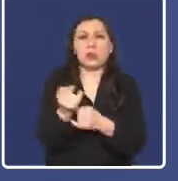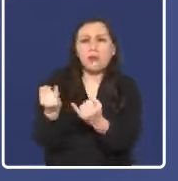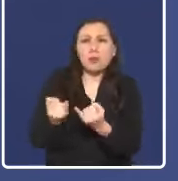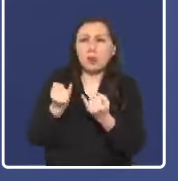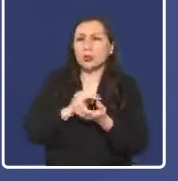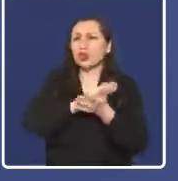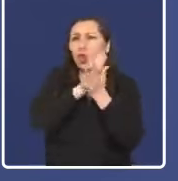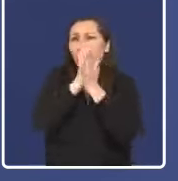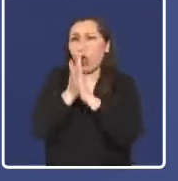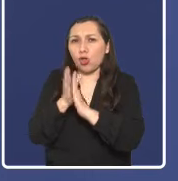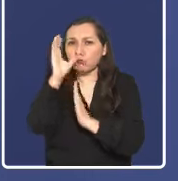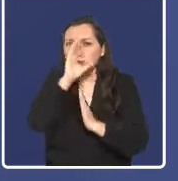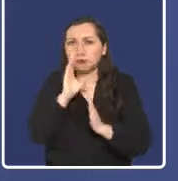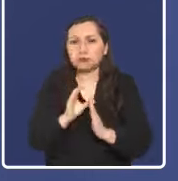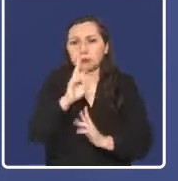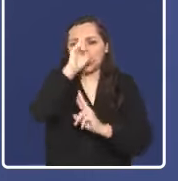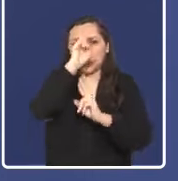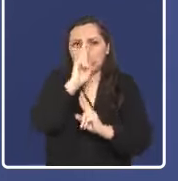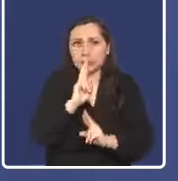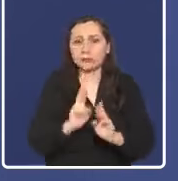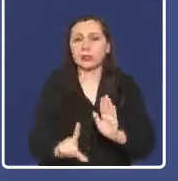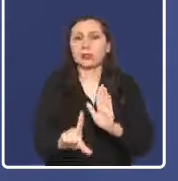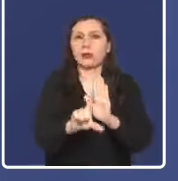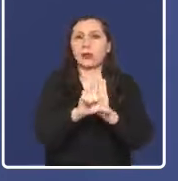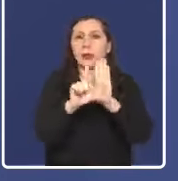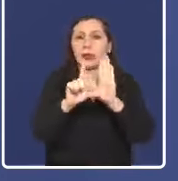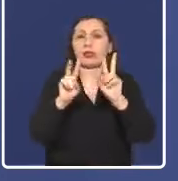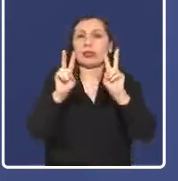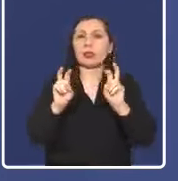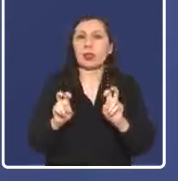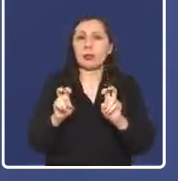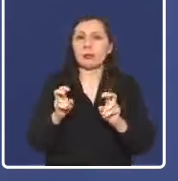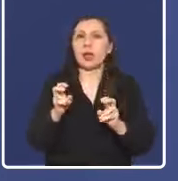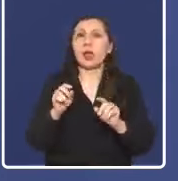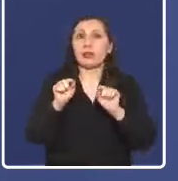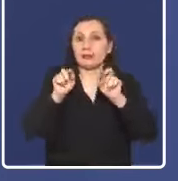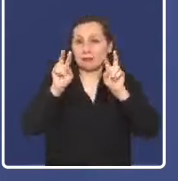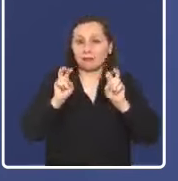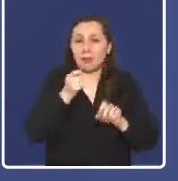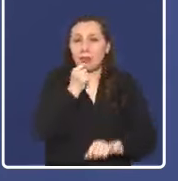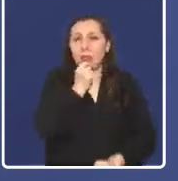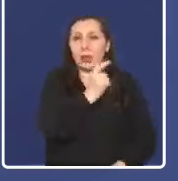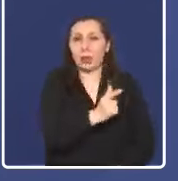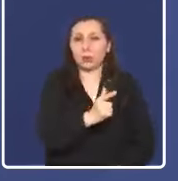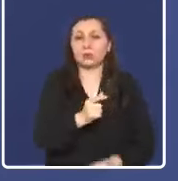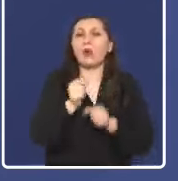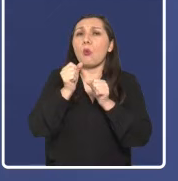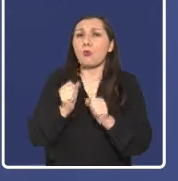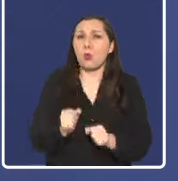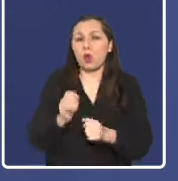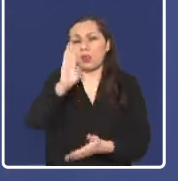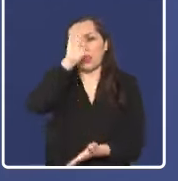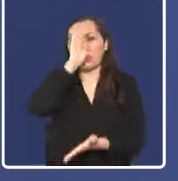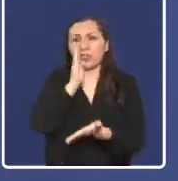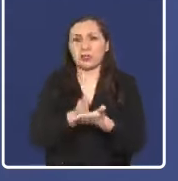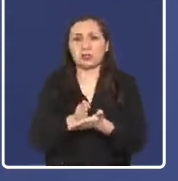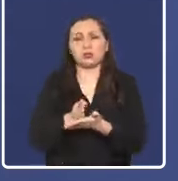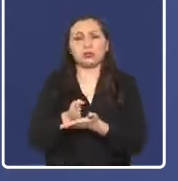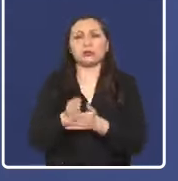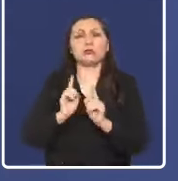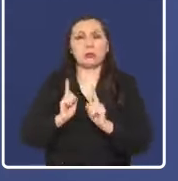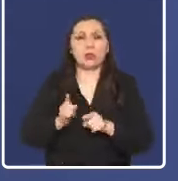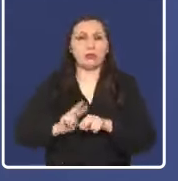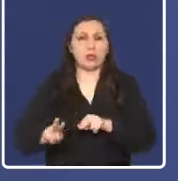todos los antecedentes en respeto de la ley respecto del carácter de la denuncia para poder tomar las decisiones